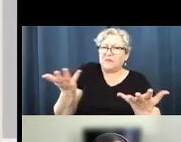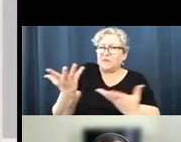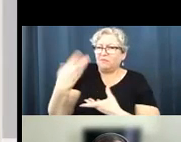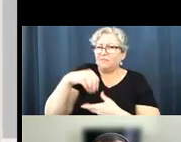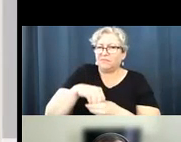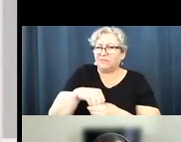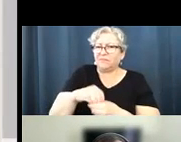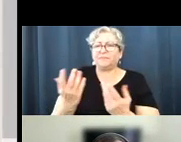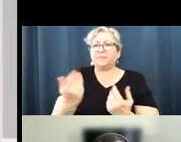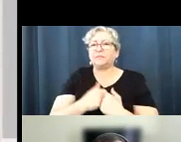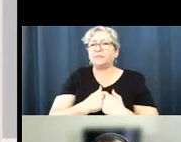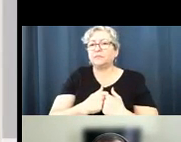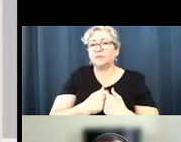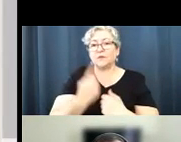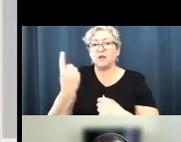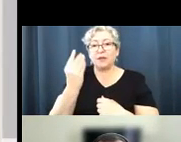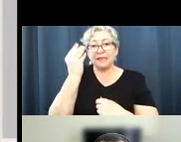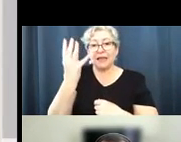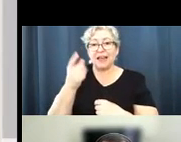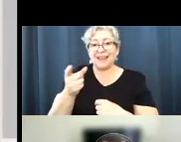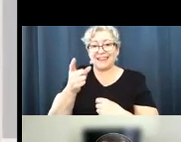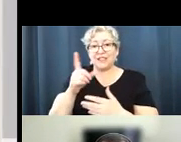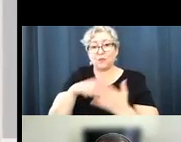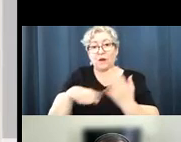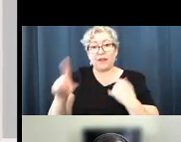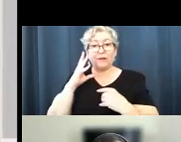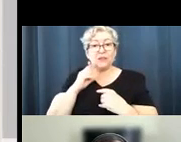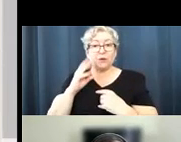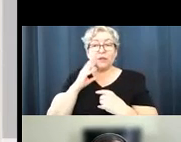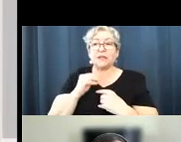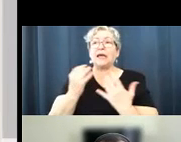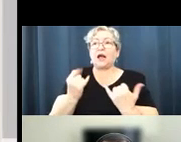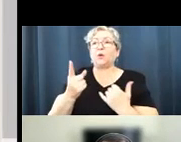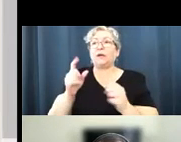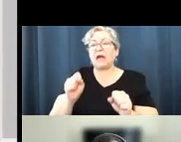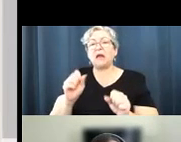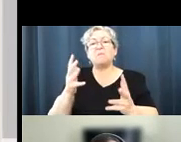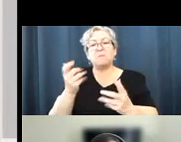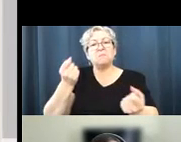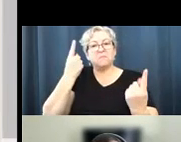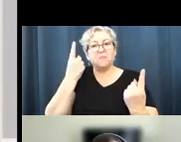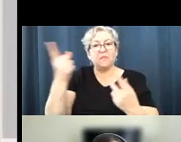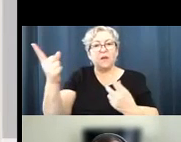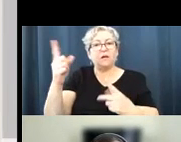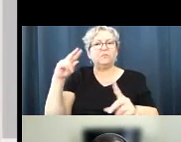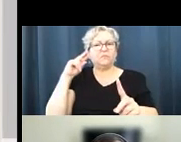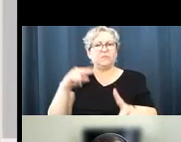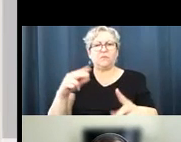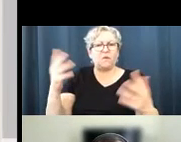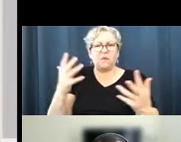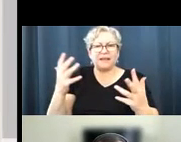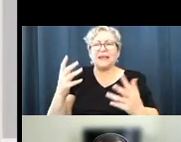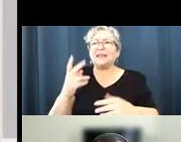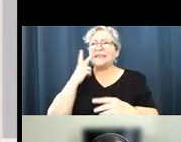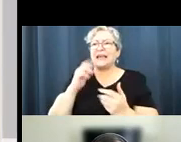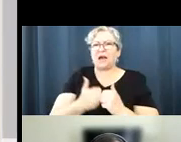cuáles son estos elementos, cuáles son las preguntas que hay que contestar. Entonces cuando alguien le está diciendo que esto es lo que están experimentando, pues entonces ya ustedes